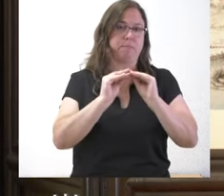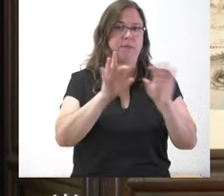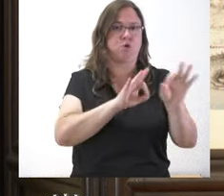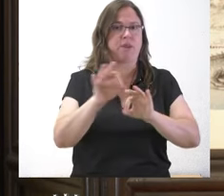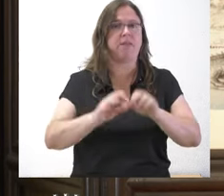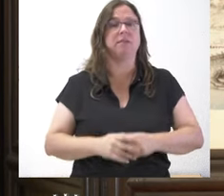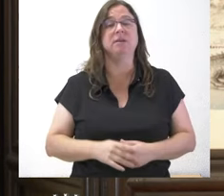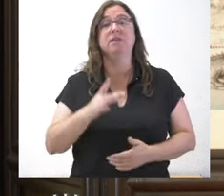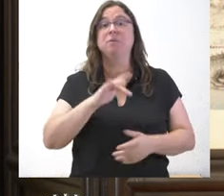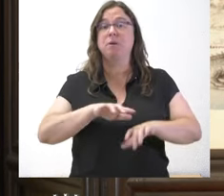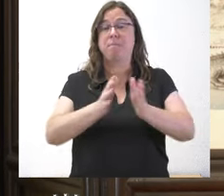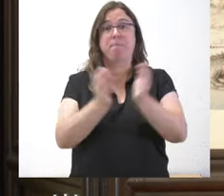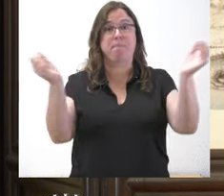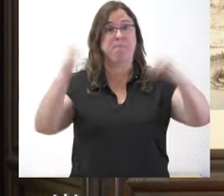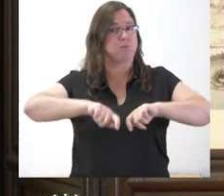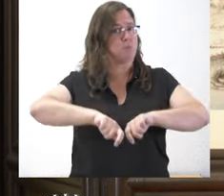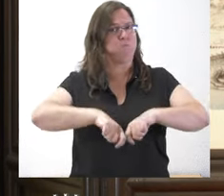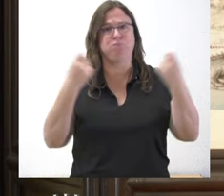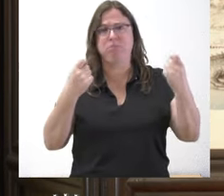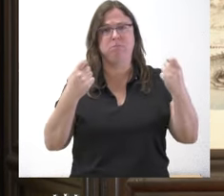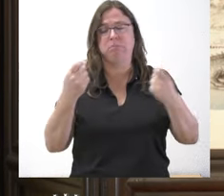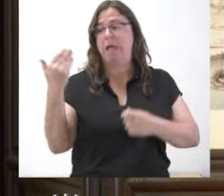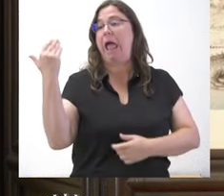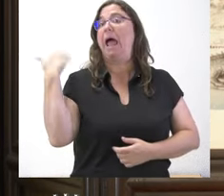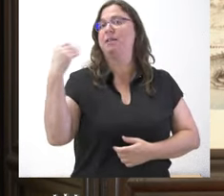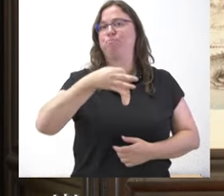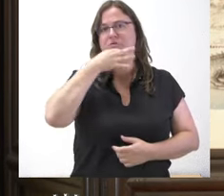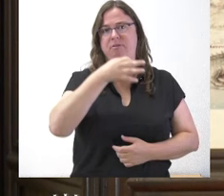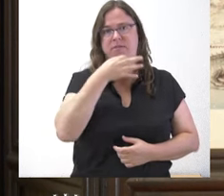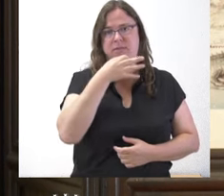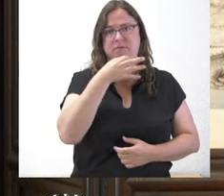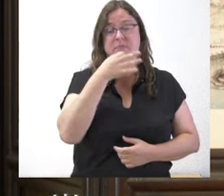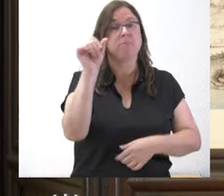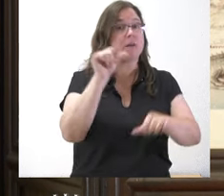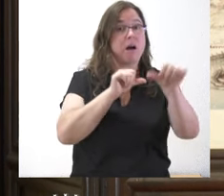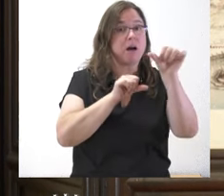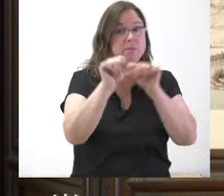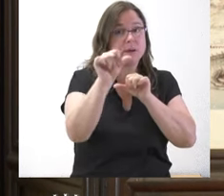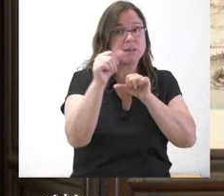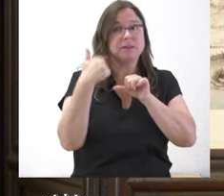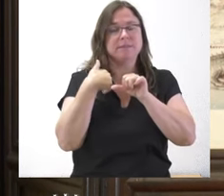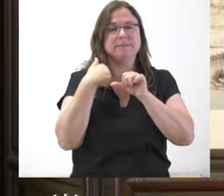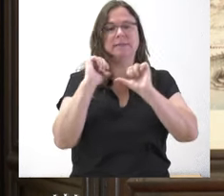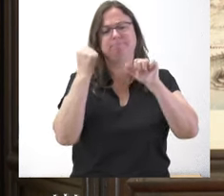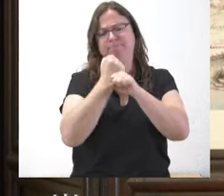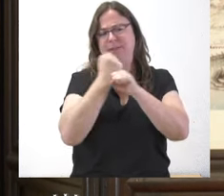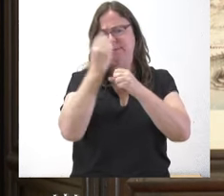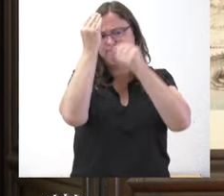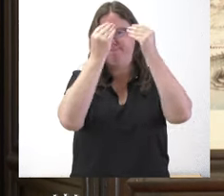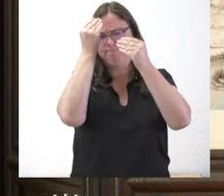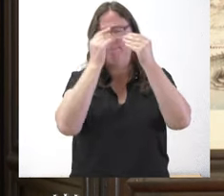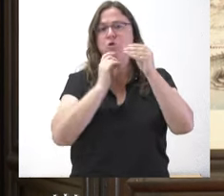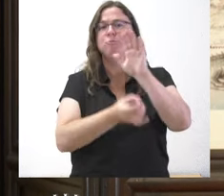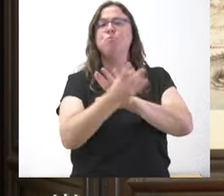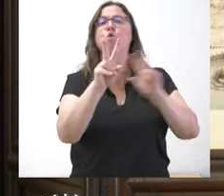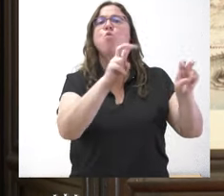la ruptura del pacto se formalizó Ayer por la tarde y a partir de ahí empecé a trabajar en este